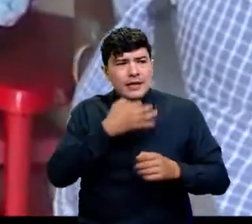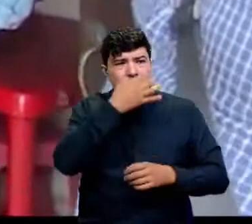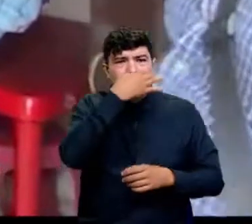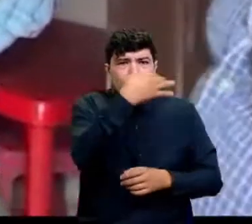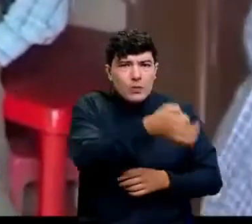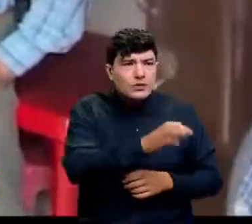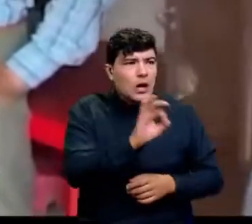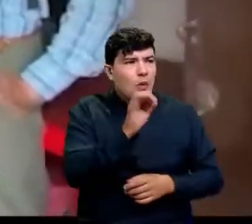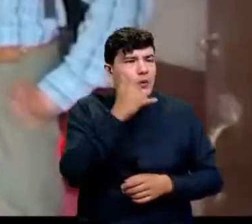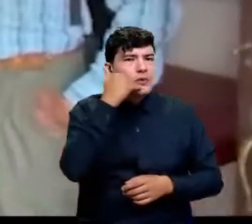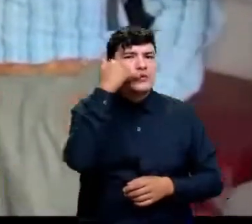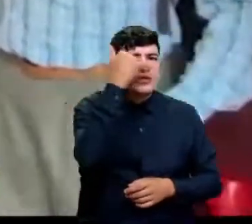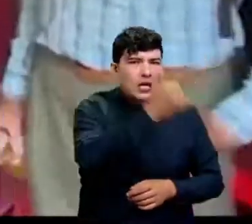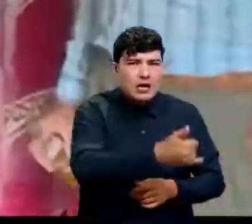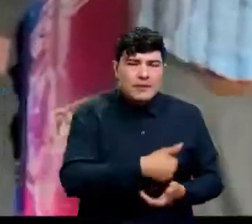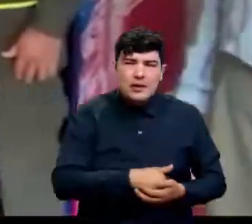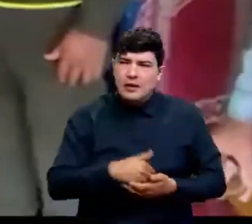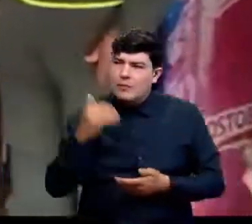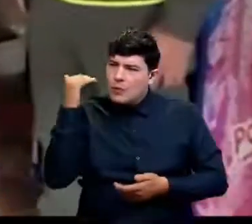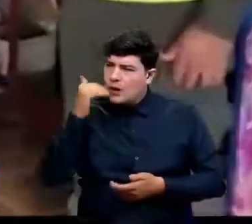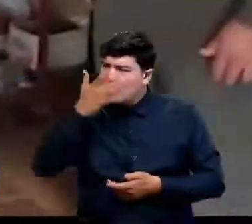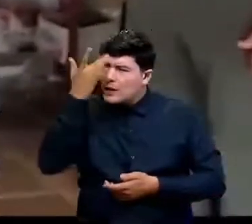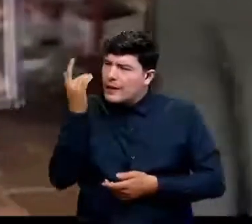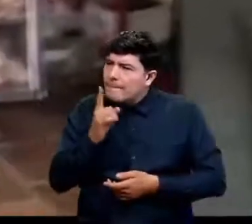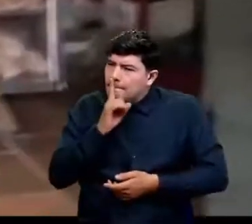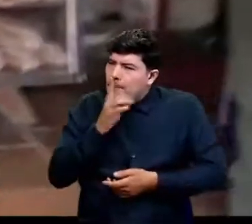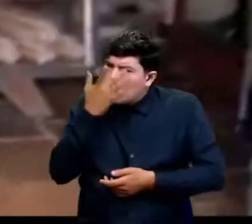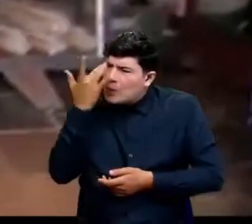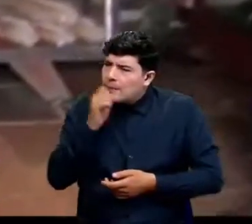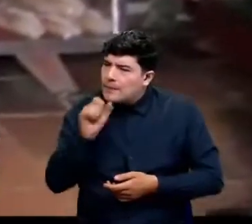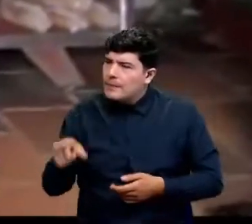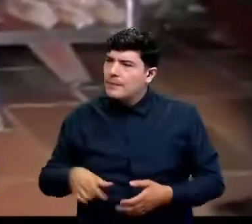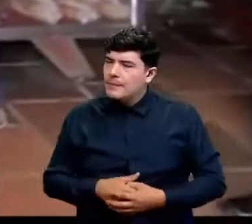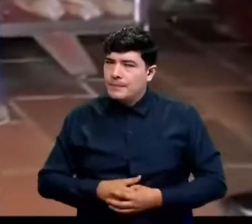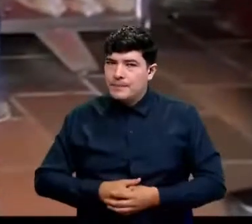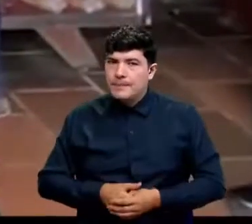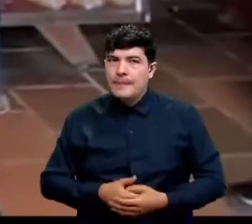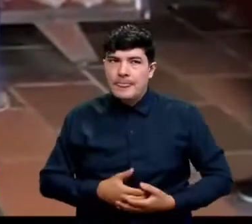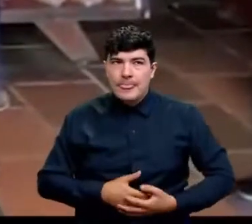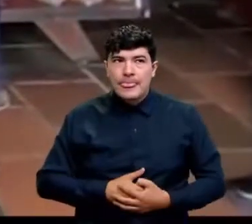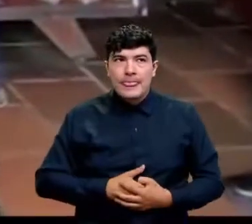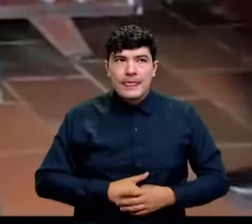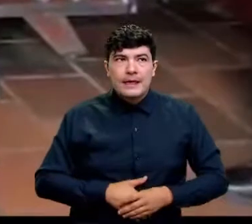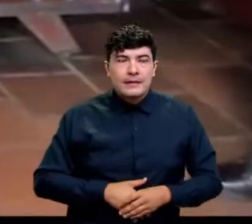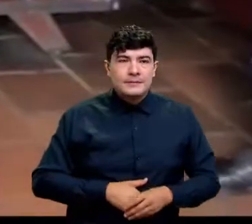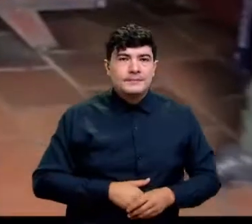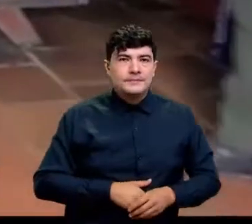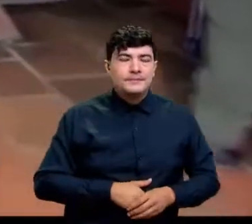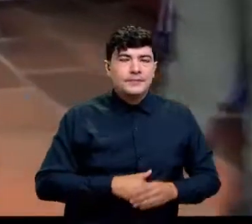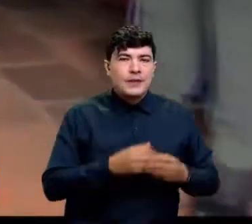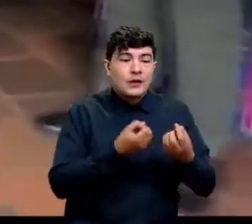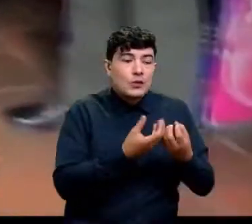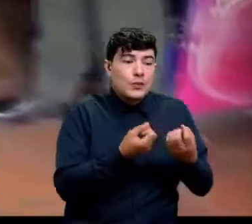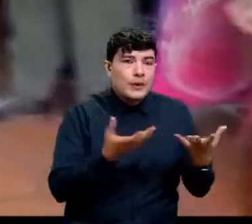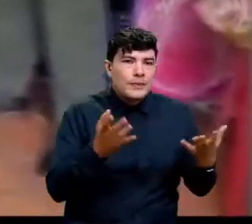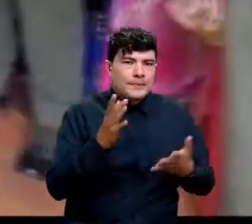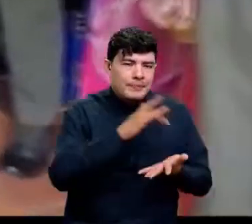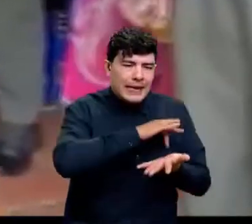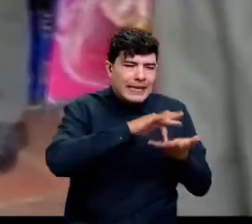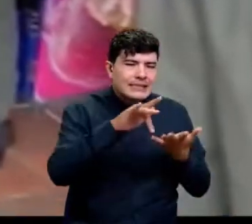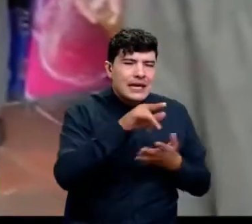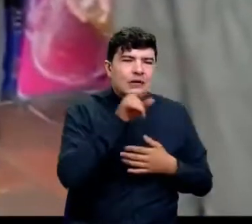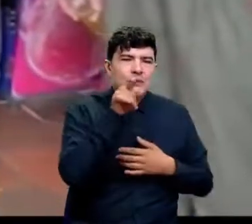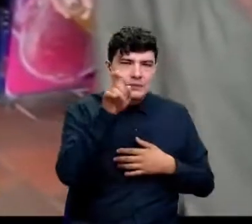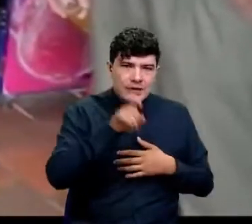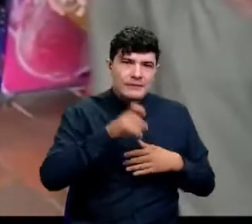¿Debió llamar? ¿Por qué ella no lo hizo? Debemos conocer las líneas de emergencia. El trabajo